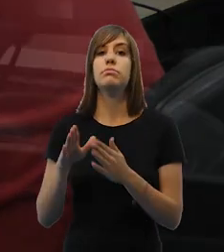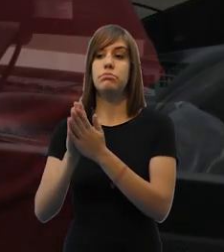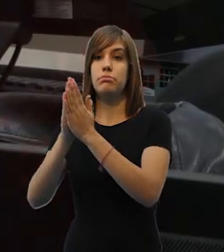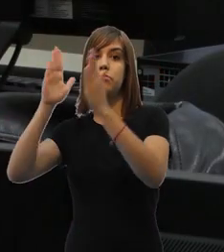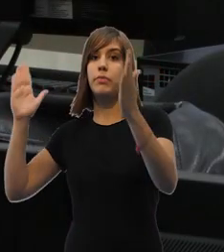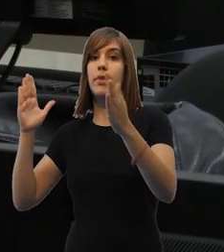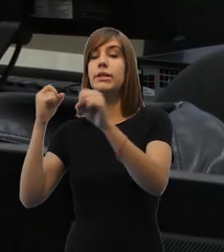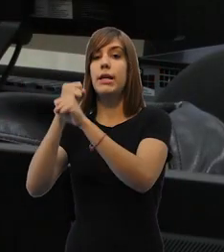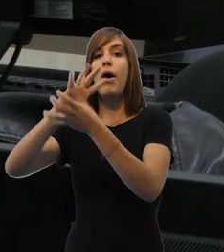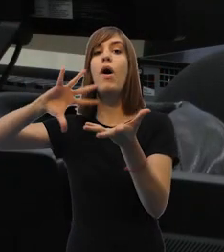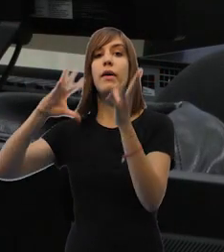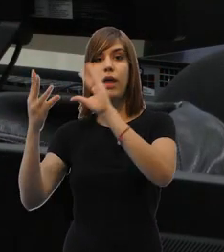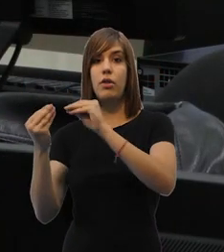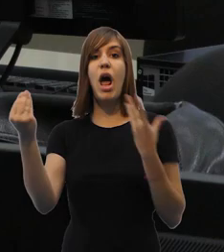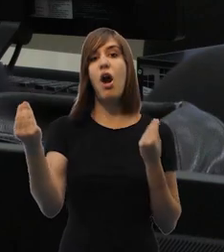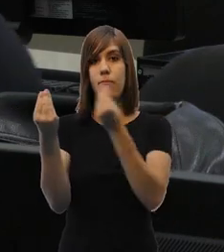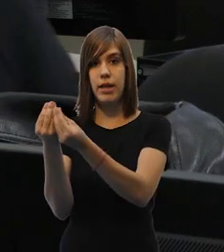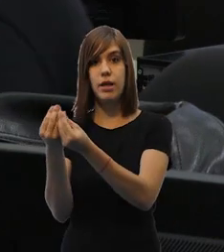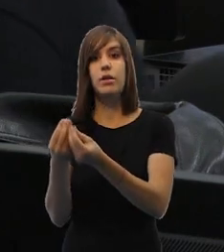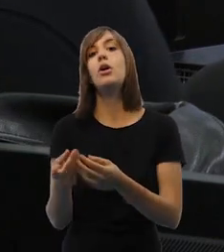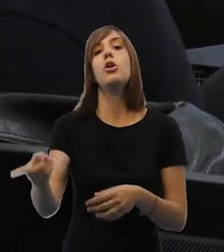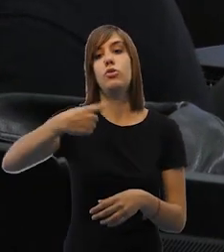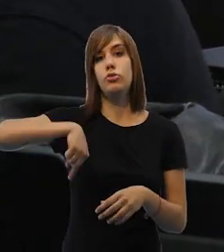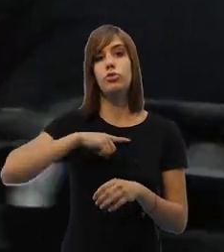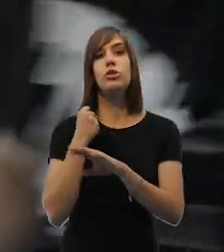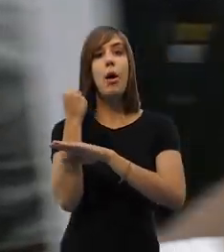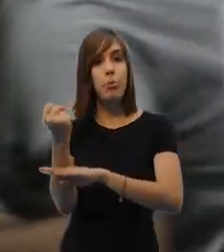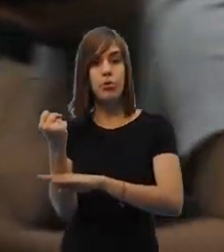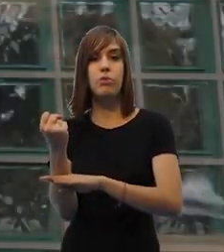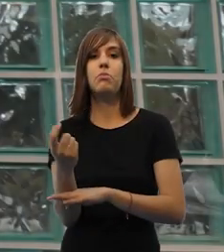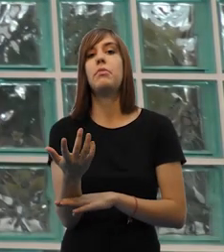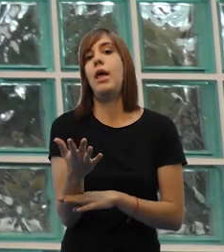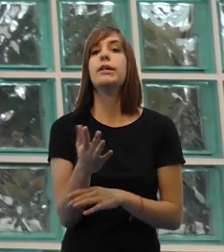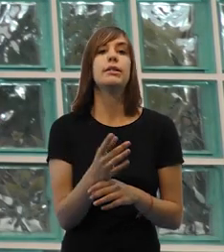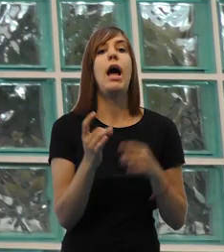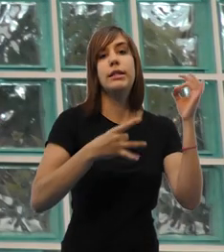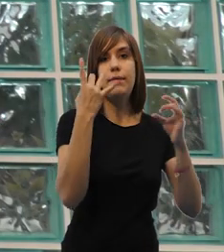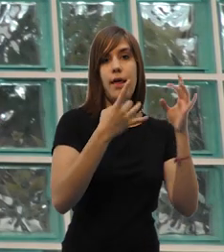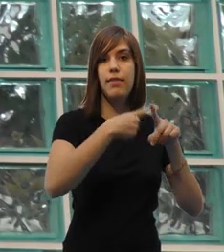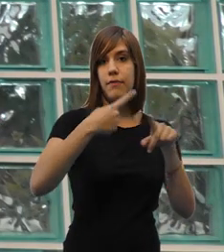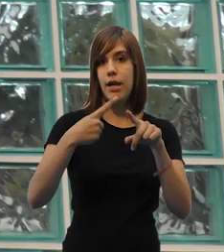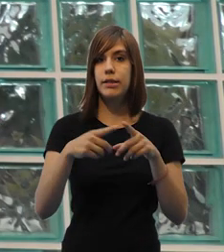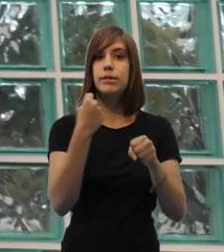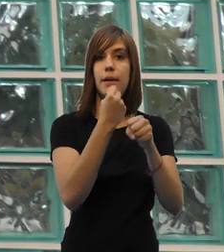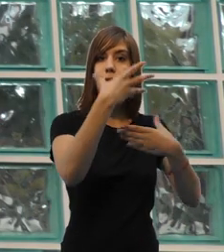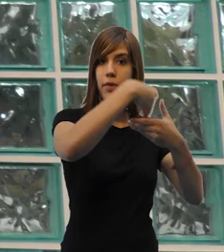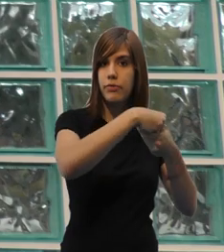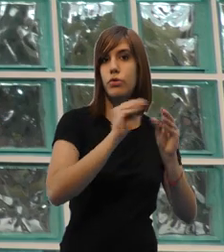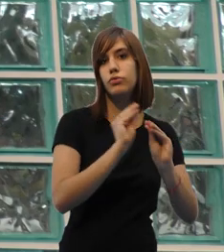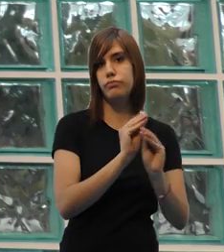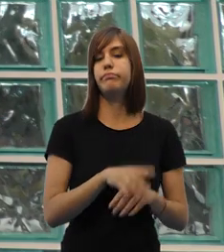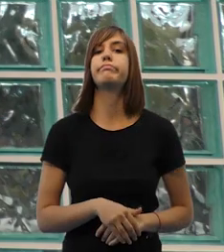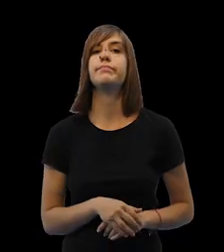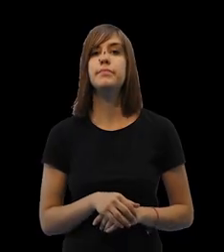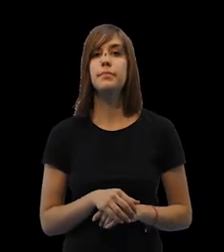al puesto de trabajo en la que realizaremos apoyos pues en las diversas tareas específicas que puedan tener los